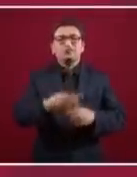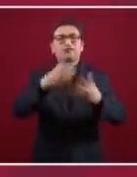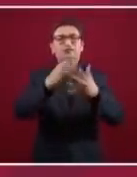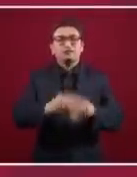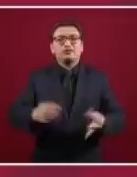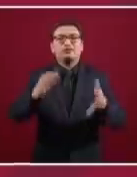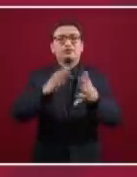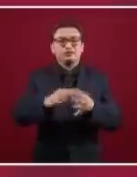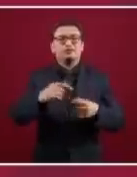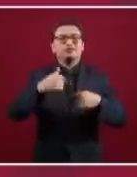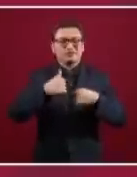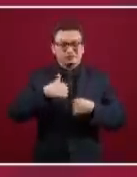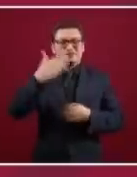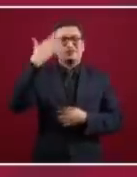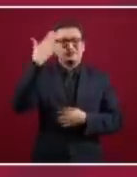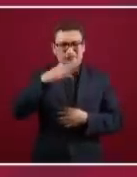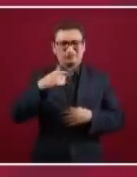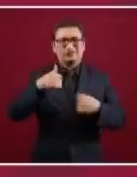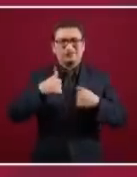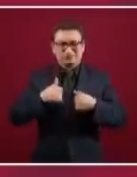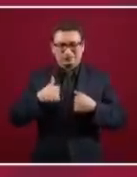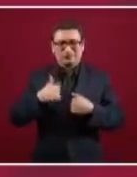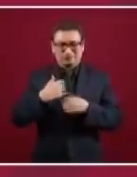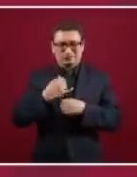estoy informado de la reunión